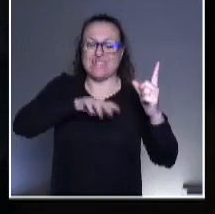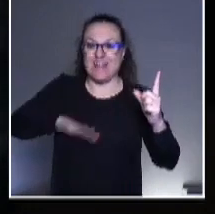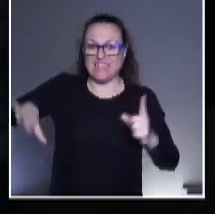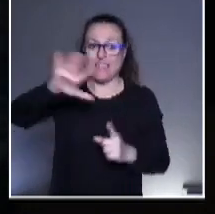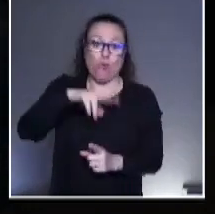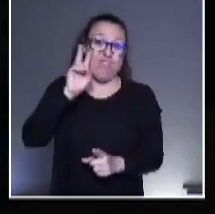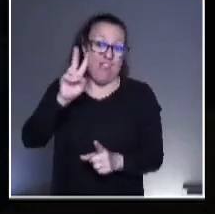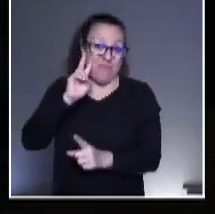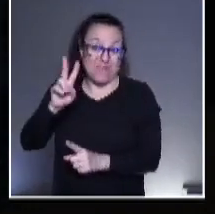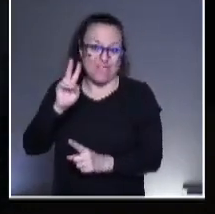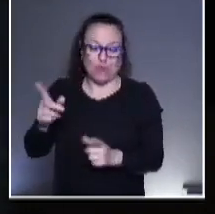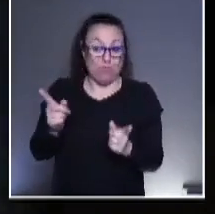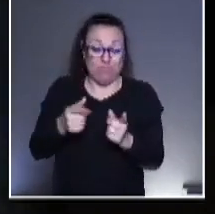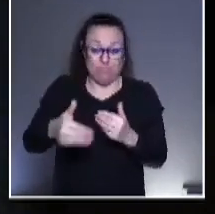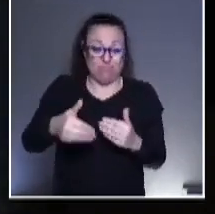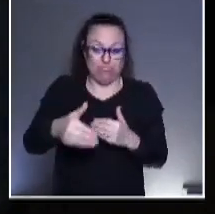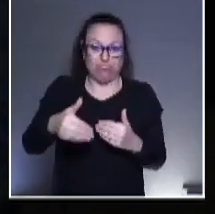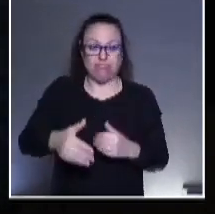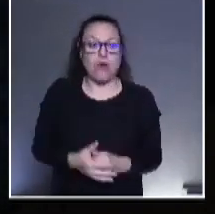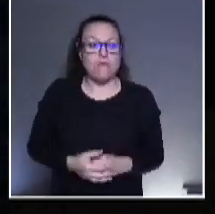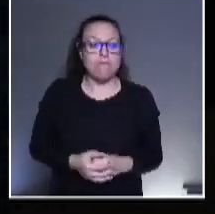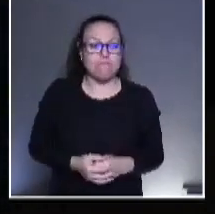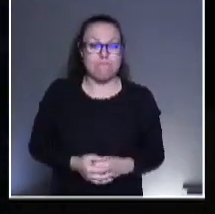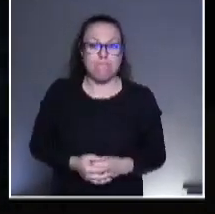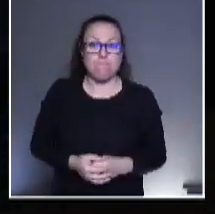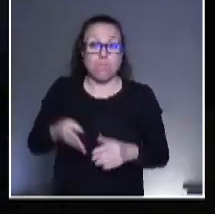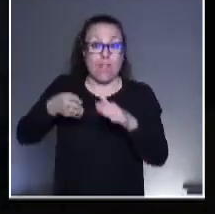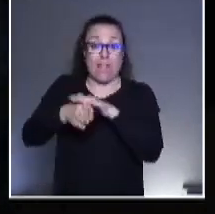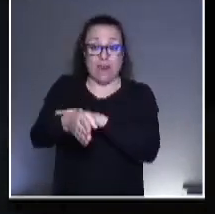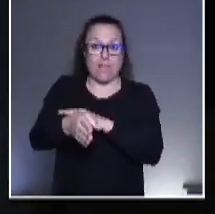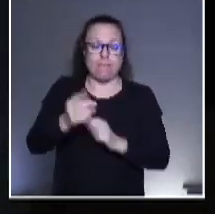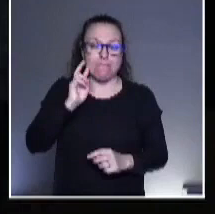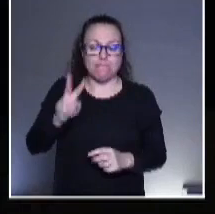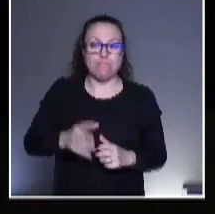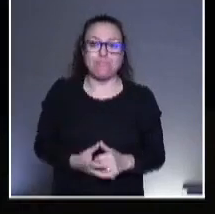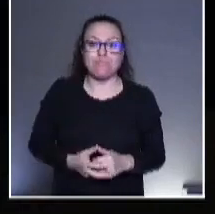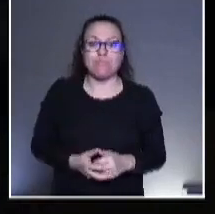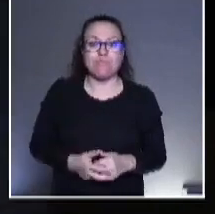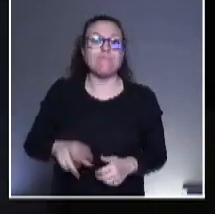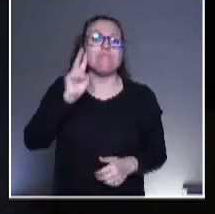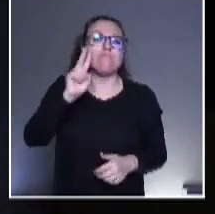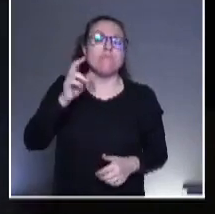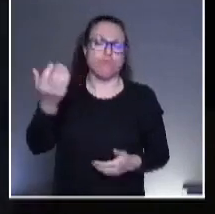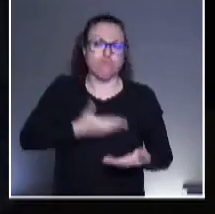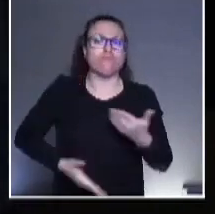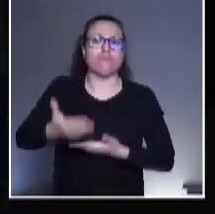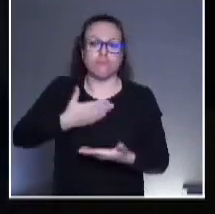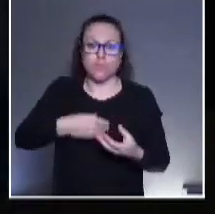habéis visto o vais a ver en breve en los roll-ups de la entrada. O sea que ya veis que hay una gran